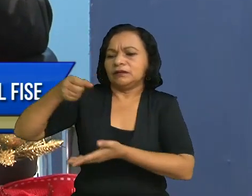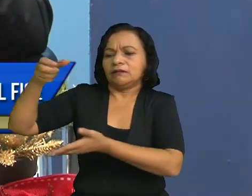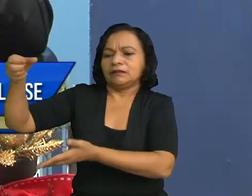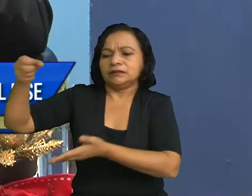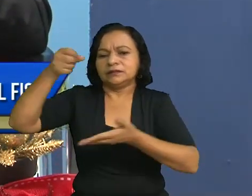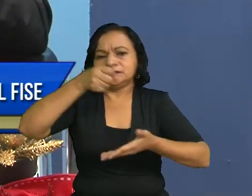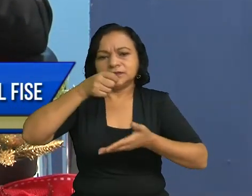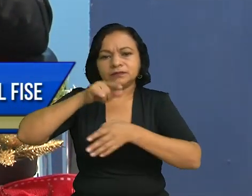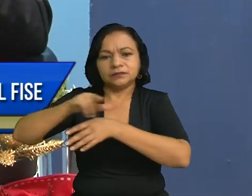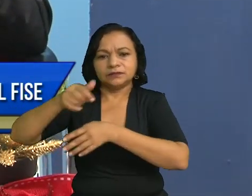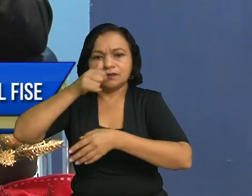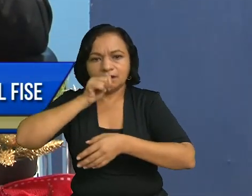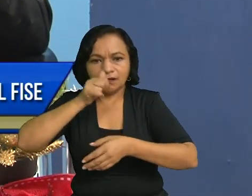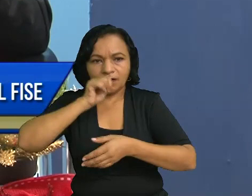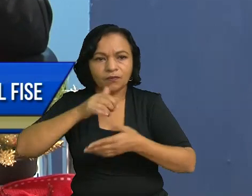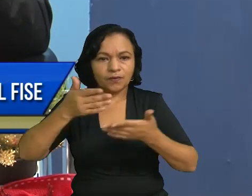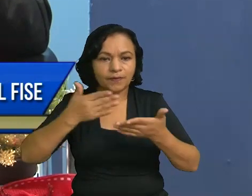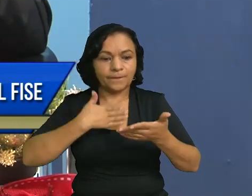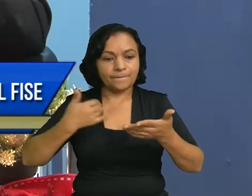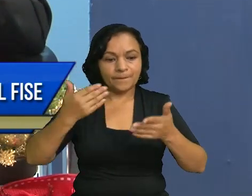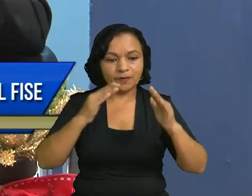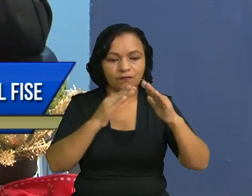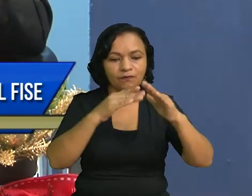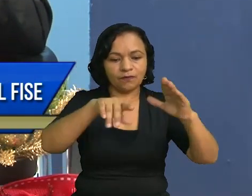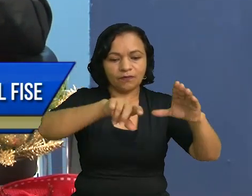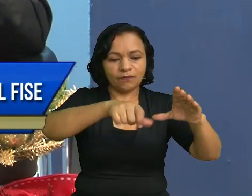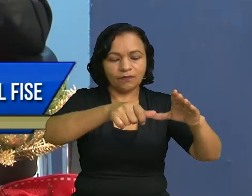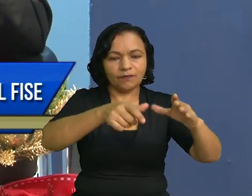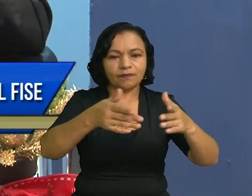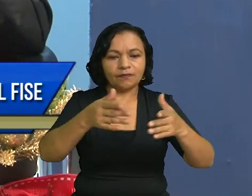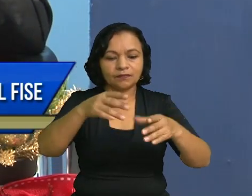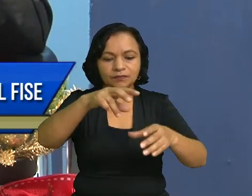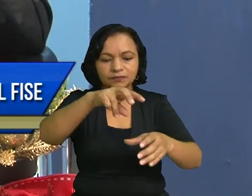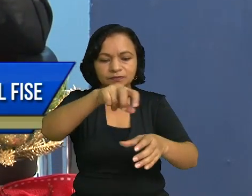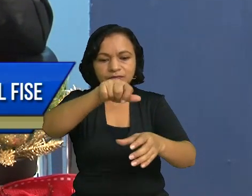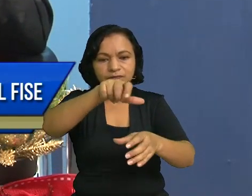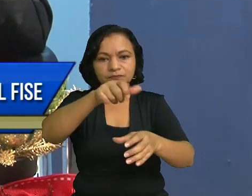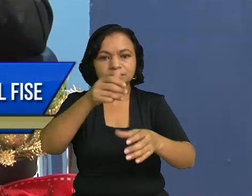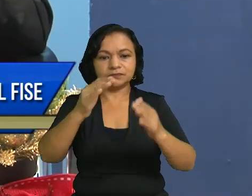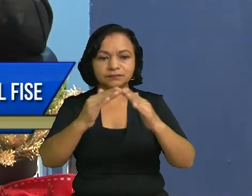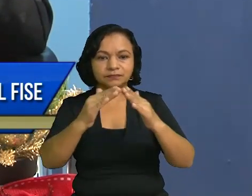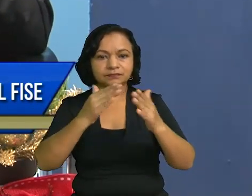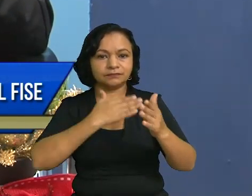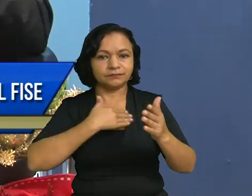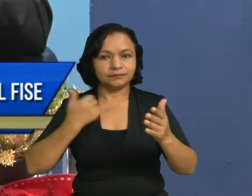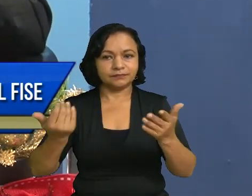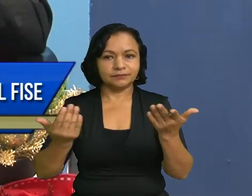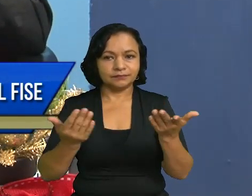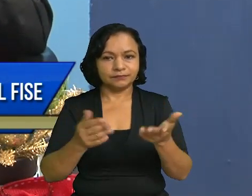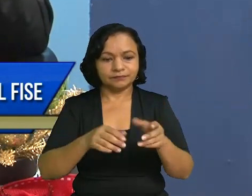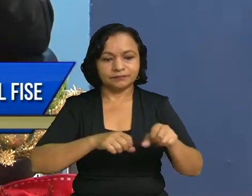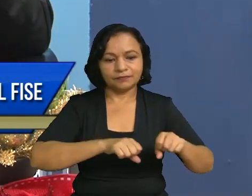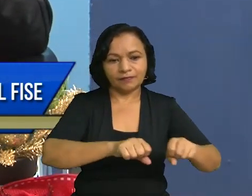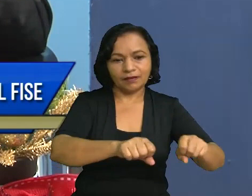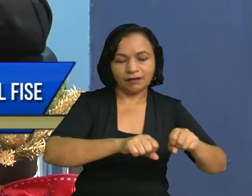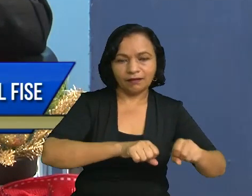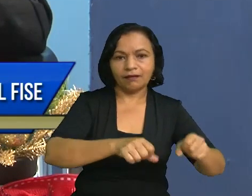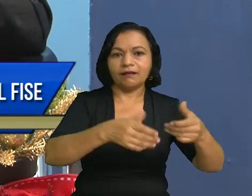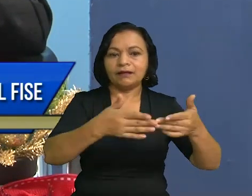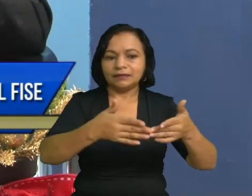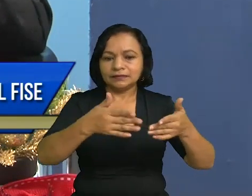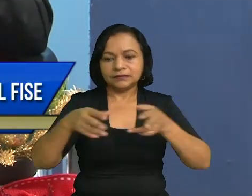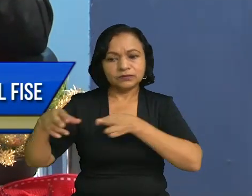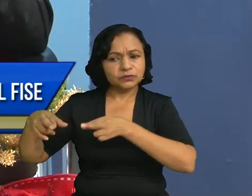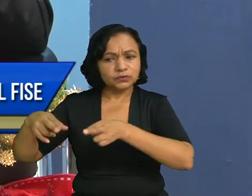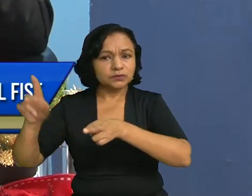culturalmente para que haga alguna labor ya el uso adecuado de del agua pues el ser en la guardia en ellas lavar y todas